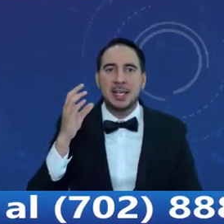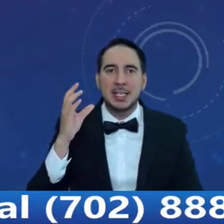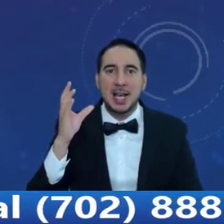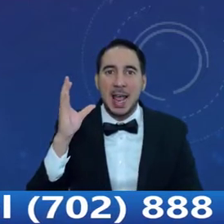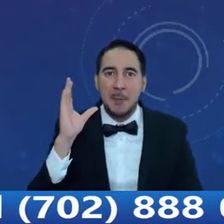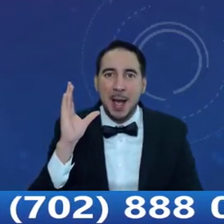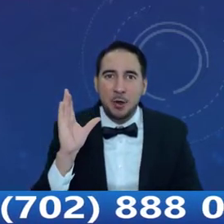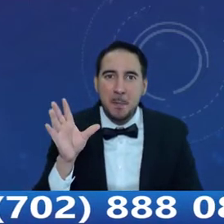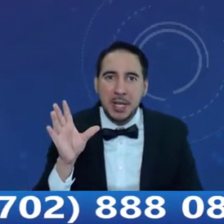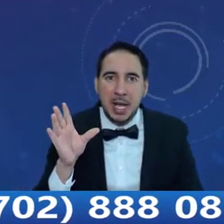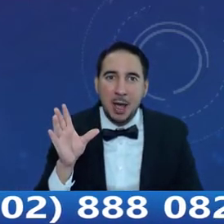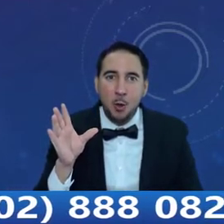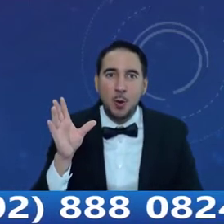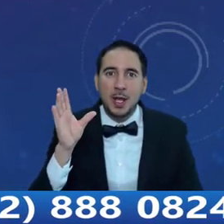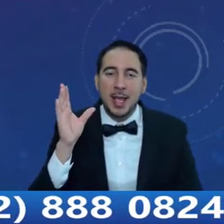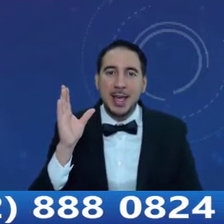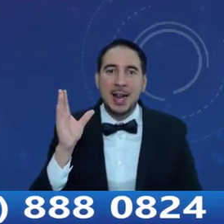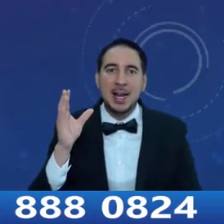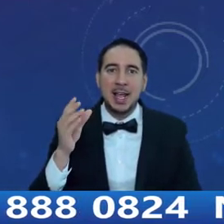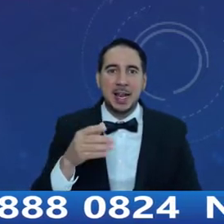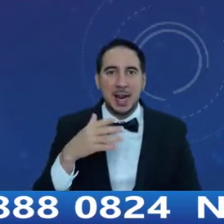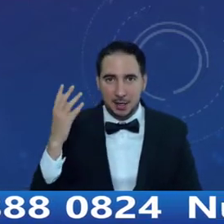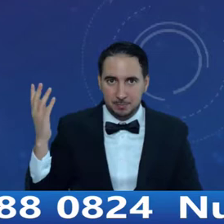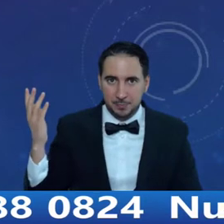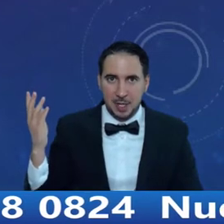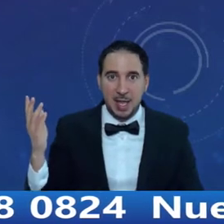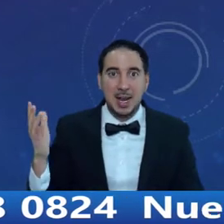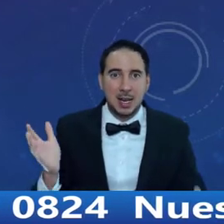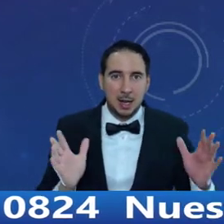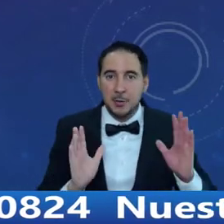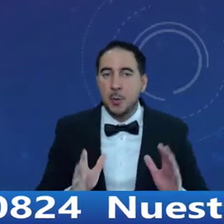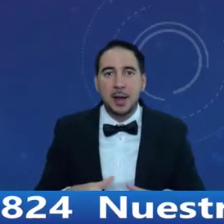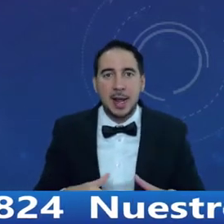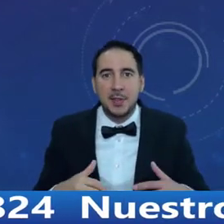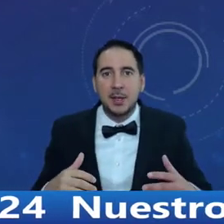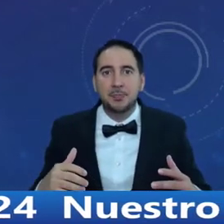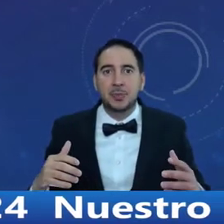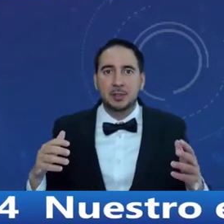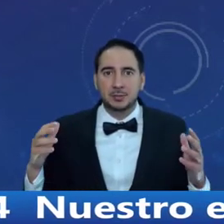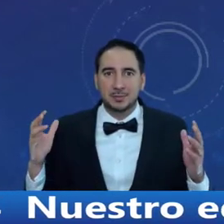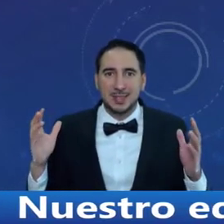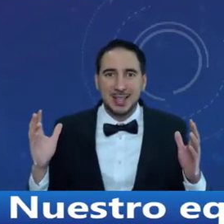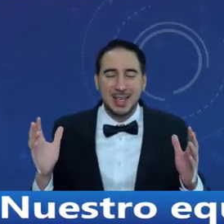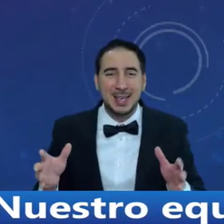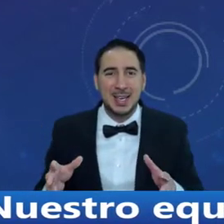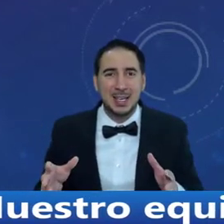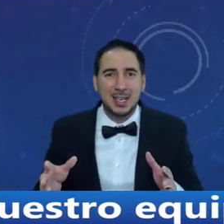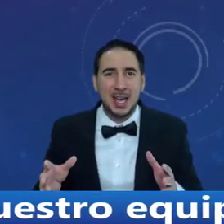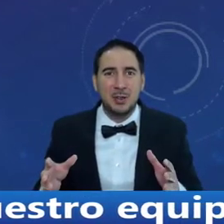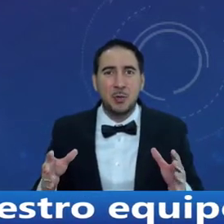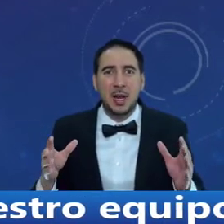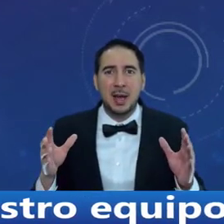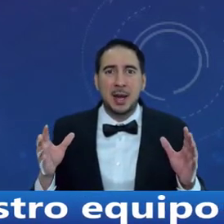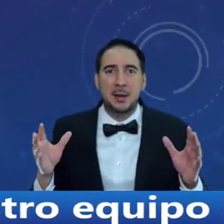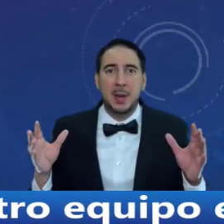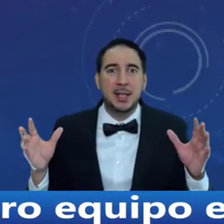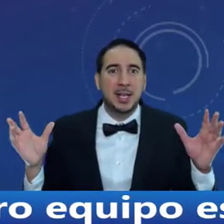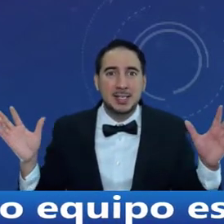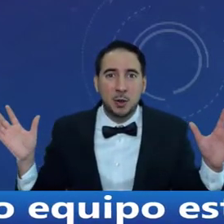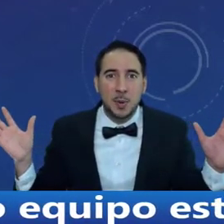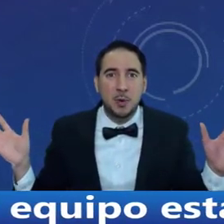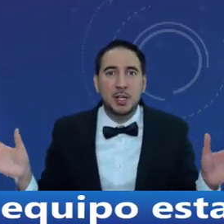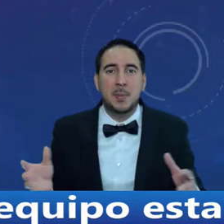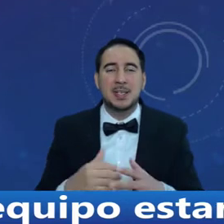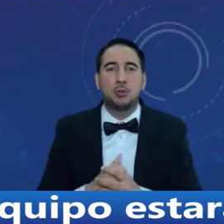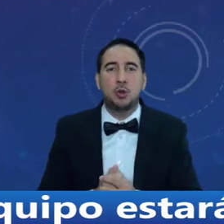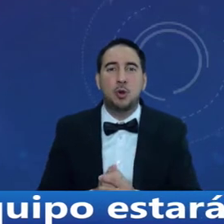fíjate que decían, el más complicado era el general. Que es el libro más grande. Y es donde, imagínate